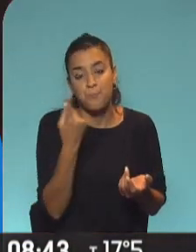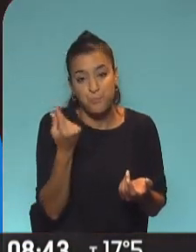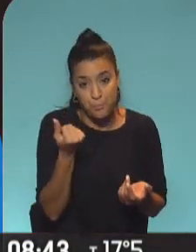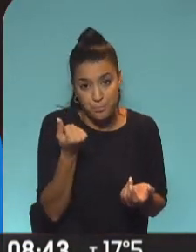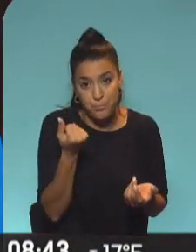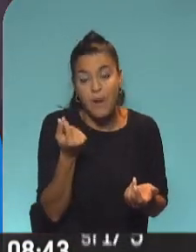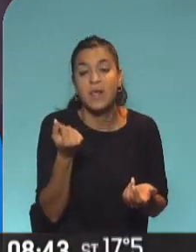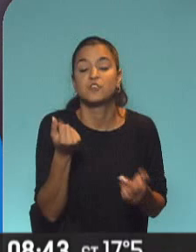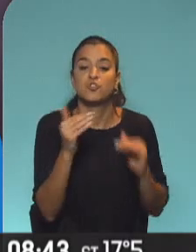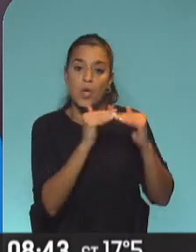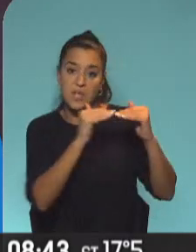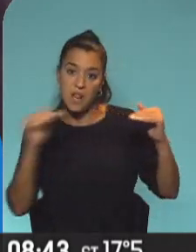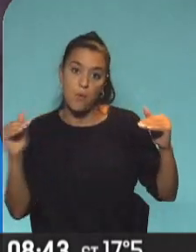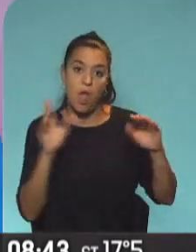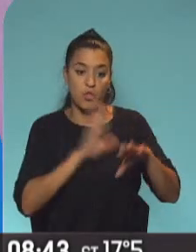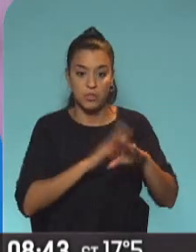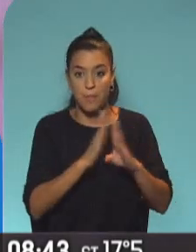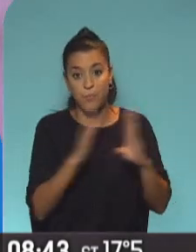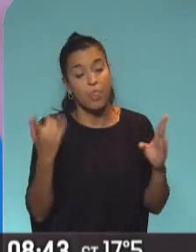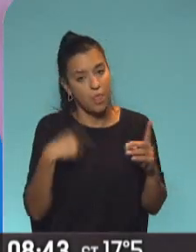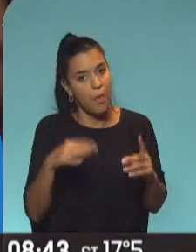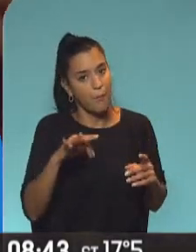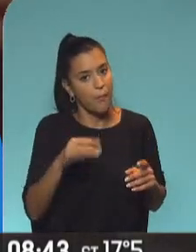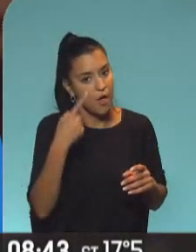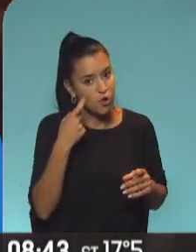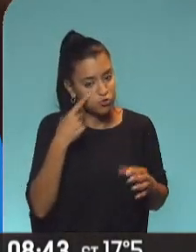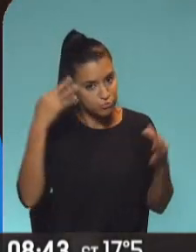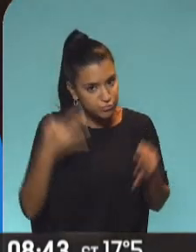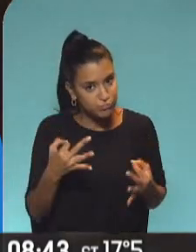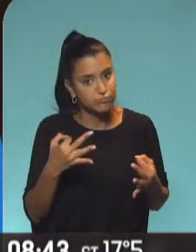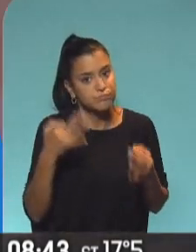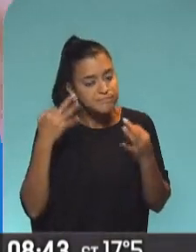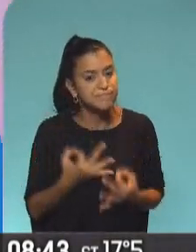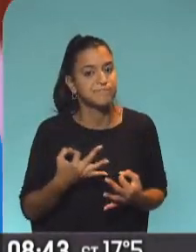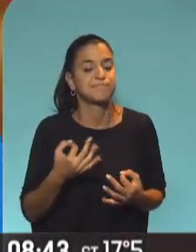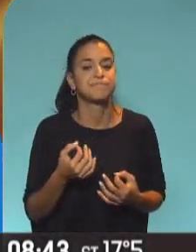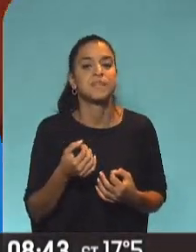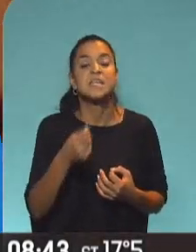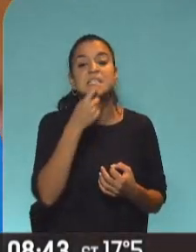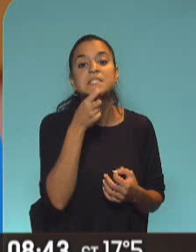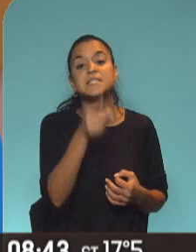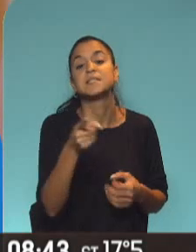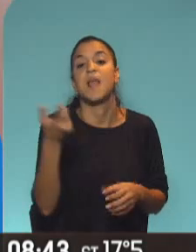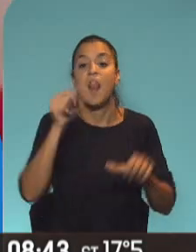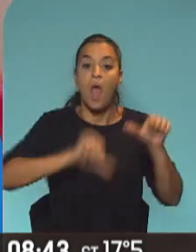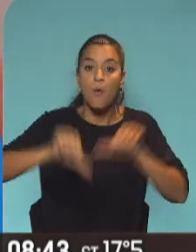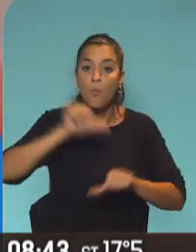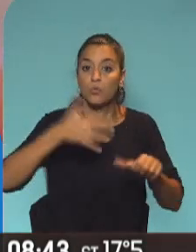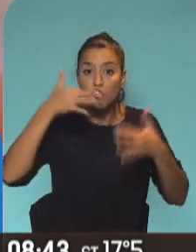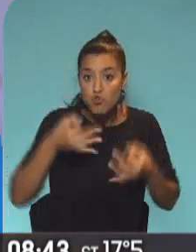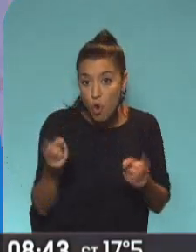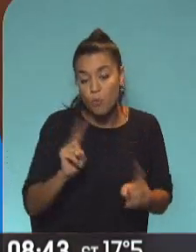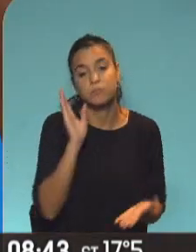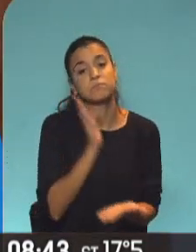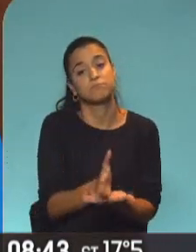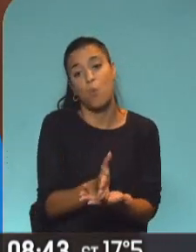estar equilibrado durante un periodo, hay que hacer los controles relativos, precisos, y si el laboratorio incumple,